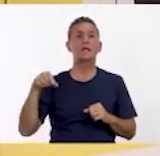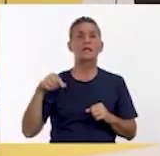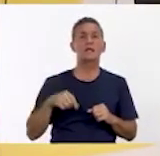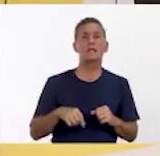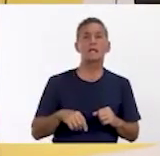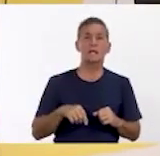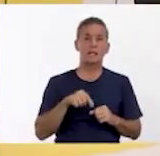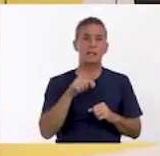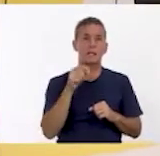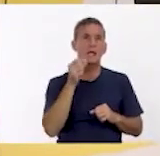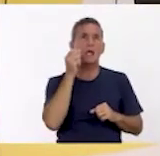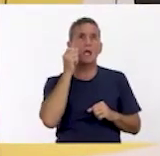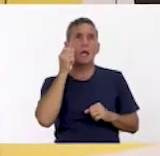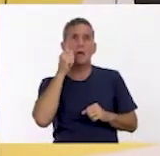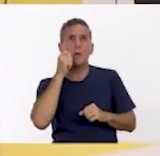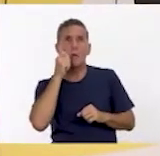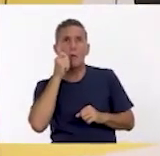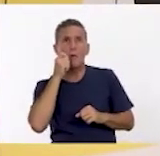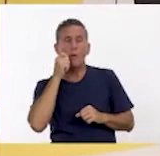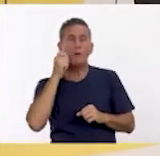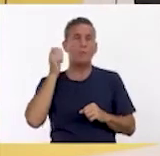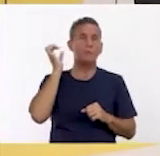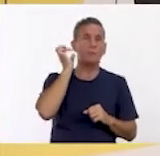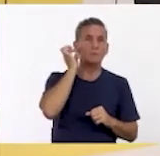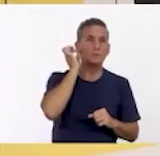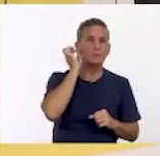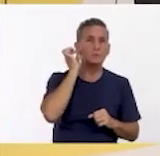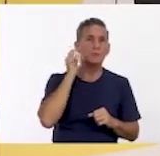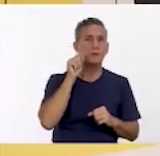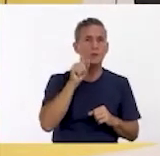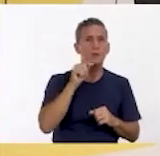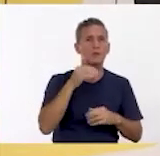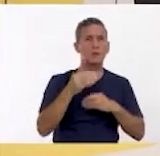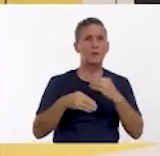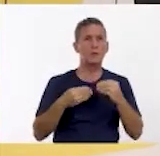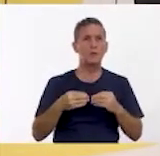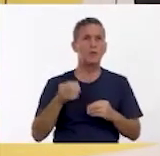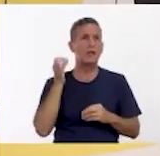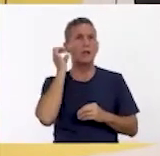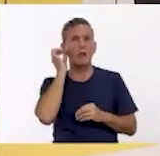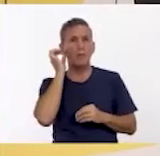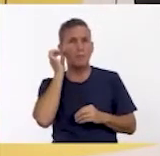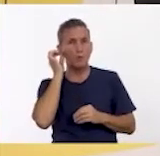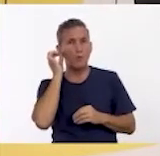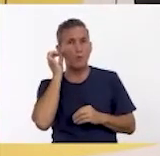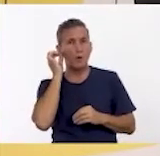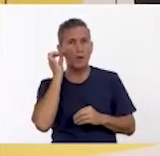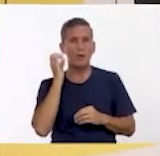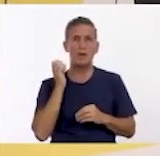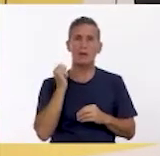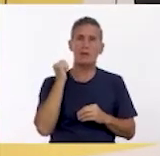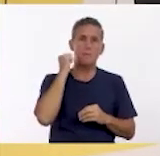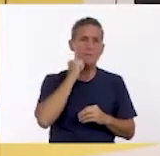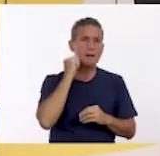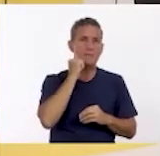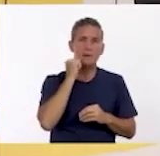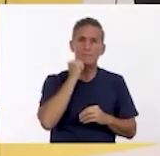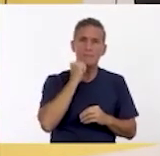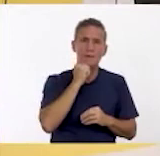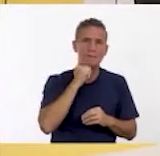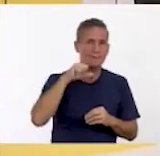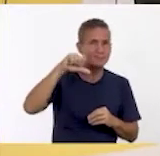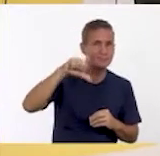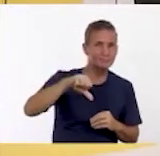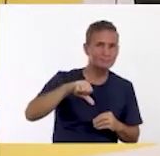situación en la situación del género, porque las mujeres son las más afectadas. Se traen del campo a la ciudad para la